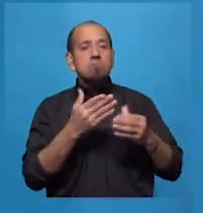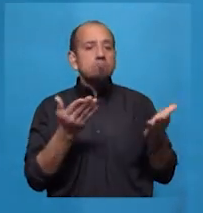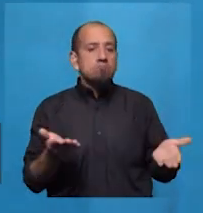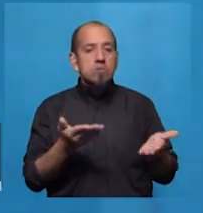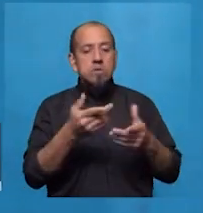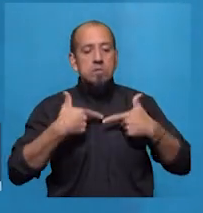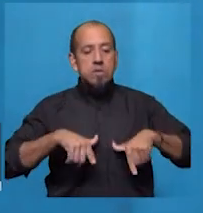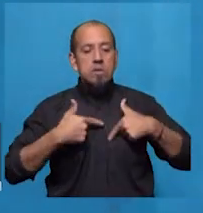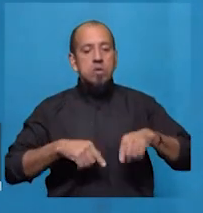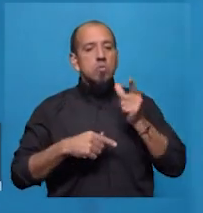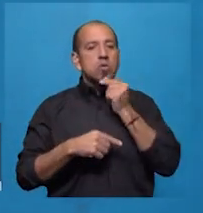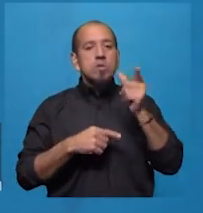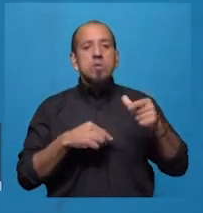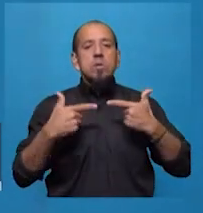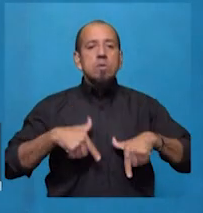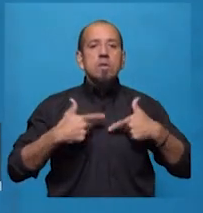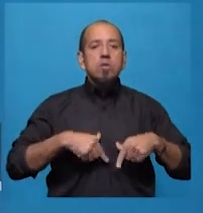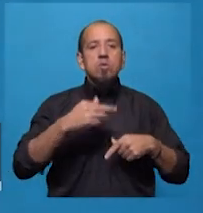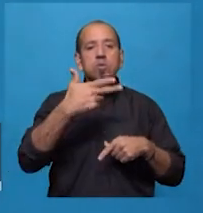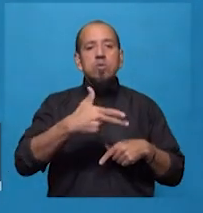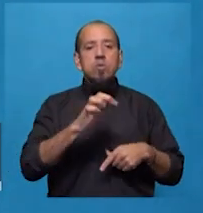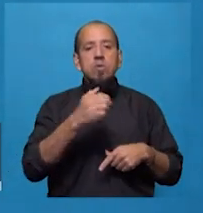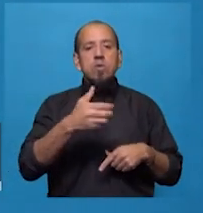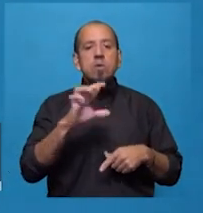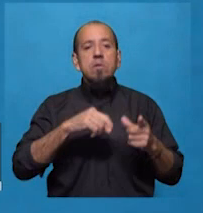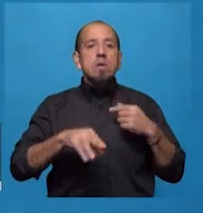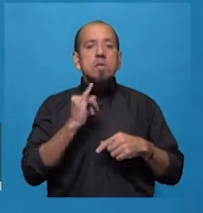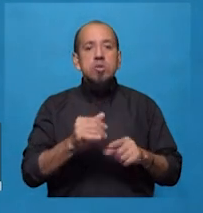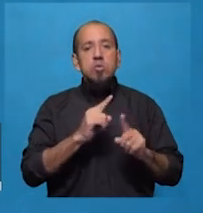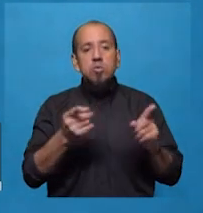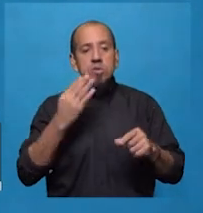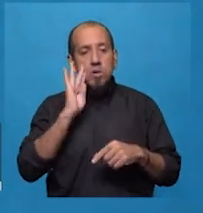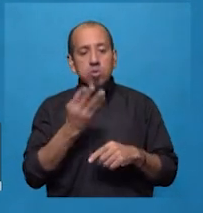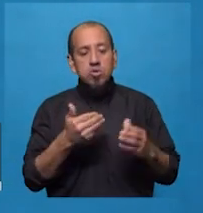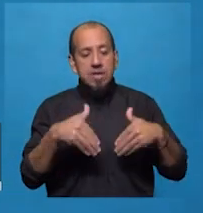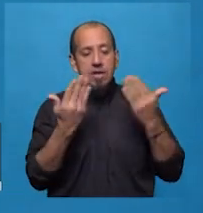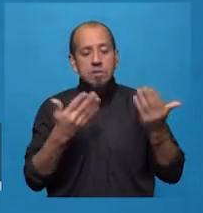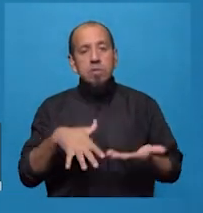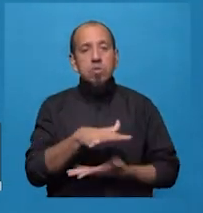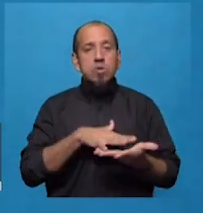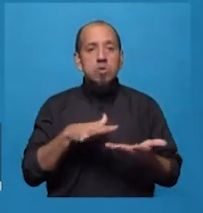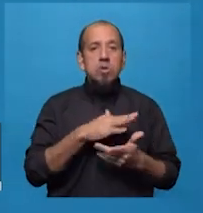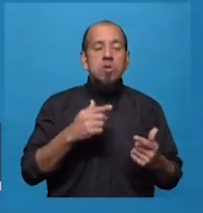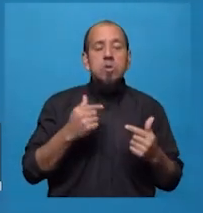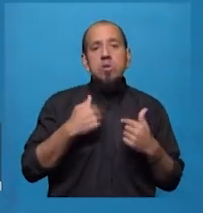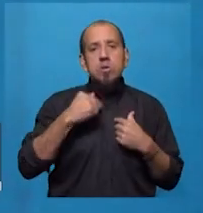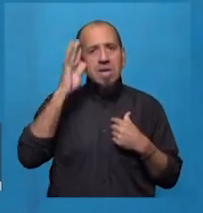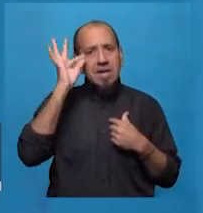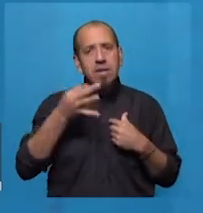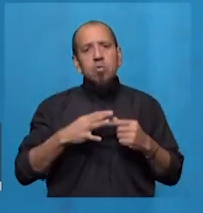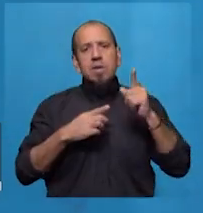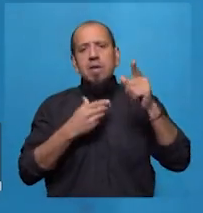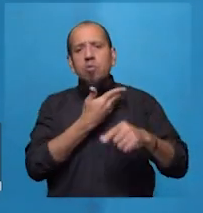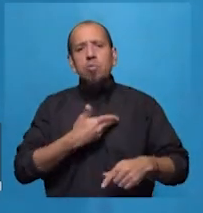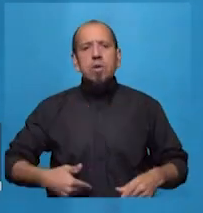del Ministerio del interior del ministro Heaven acerca de si se reconoce la gravedad en la situación en la que estamos creo que el gobierno tiene un